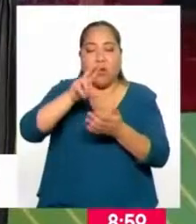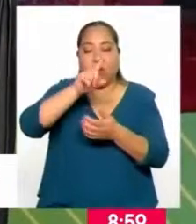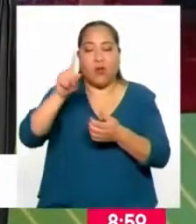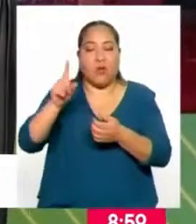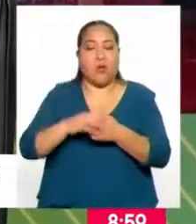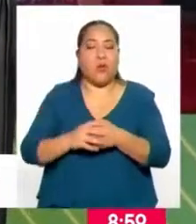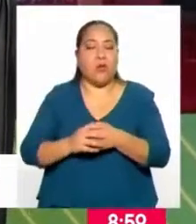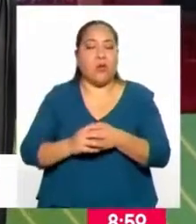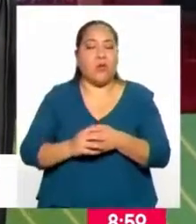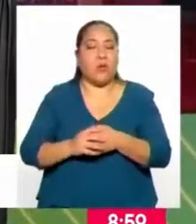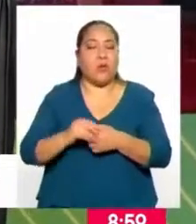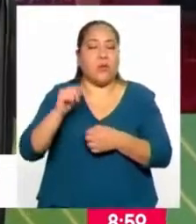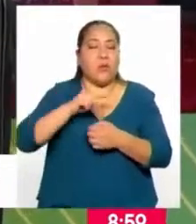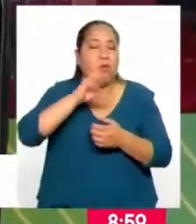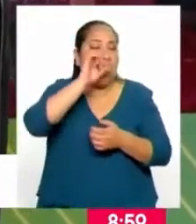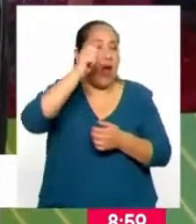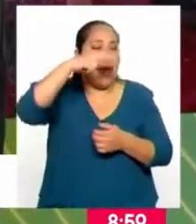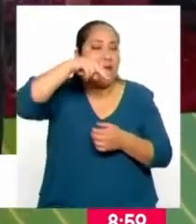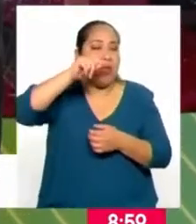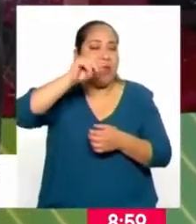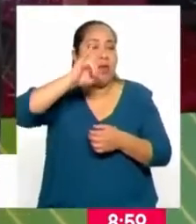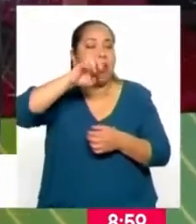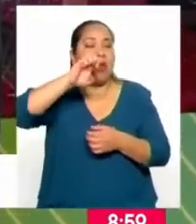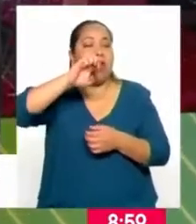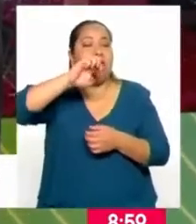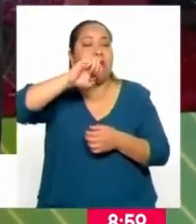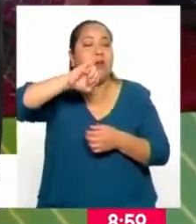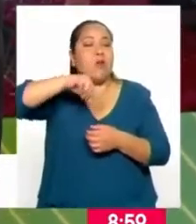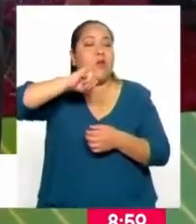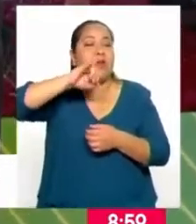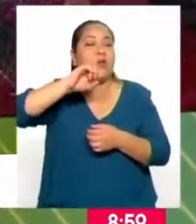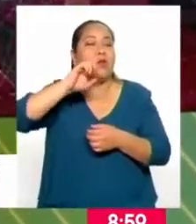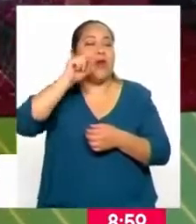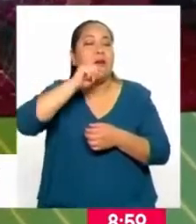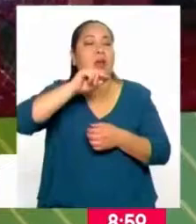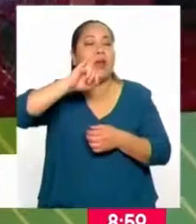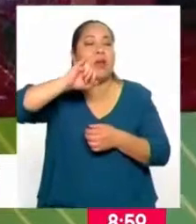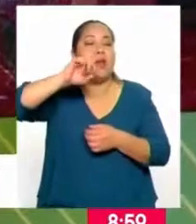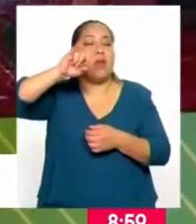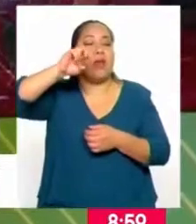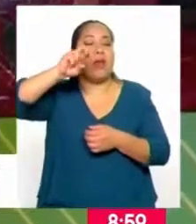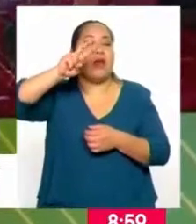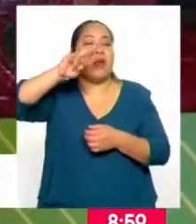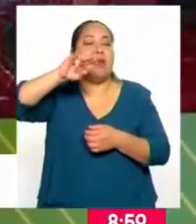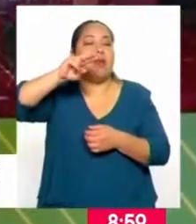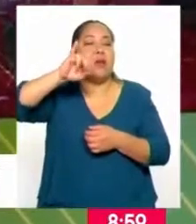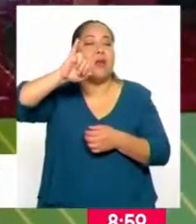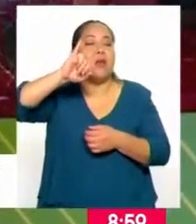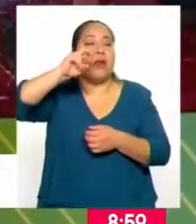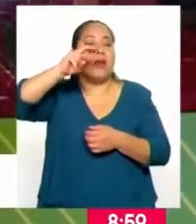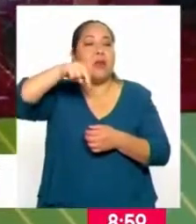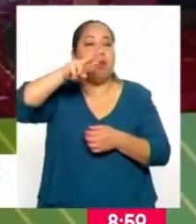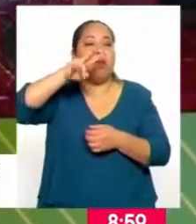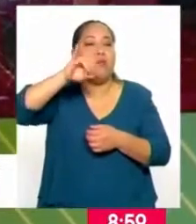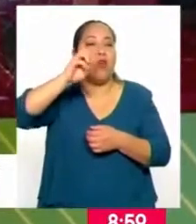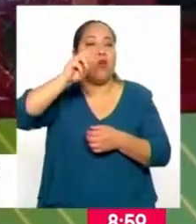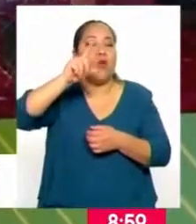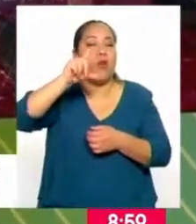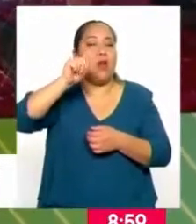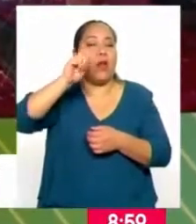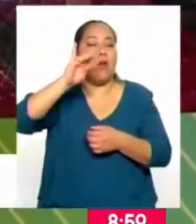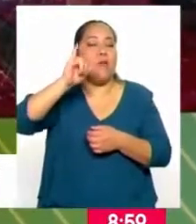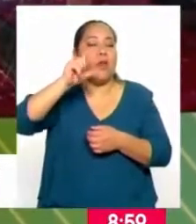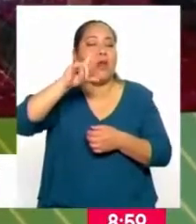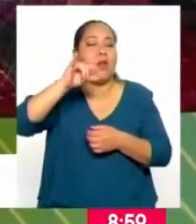hay inviolabilidad. Y la inviolabilidad significa que solo por cuatro causas puedes investigarlo y